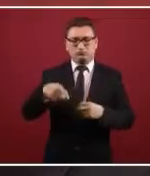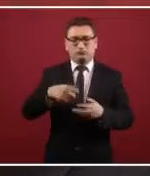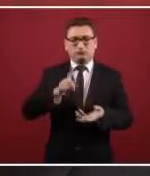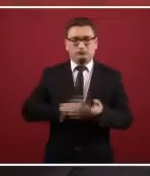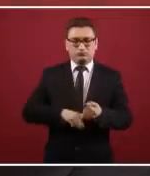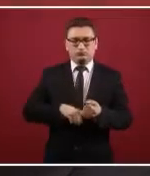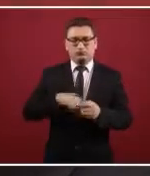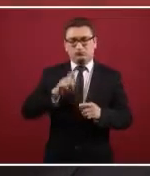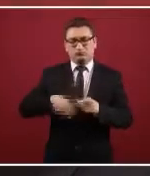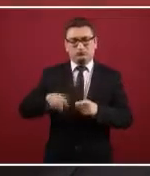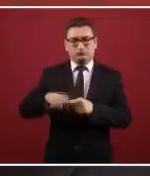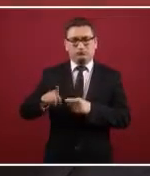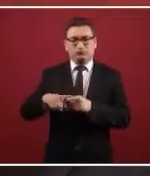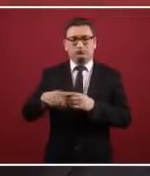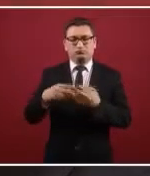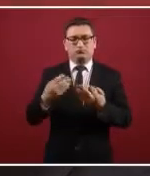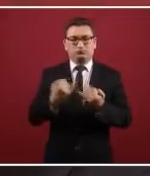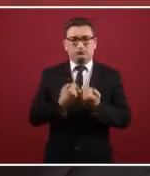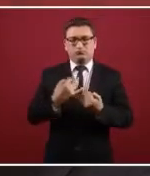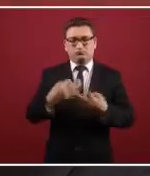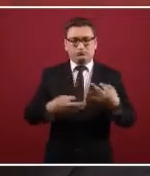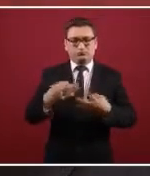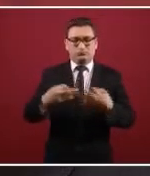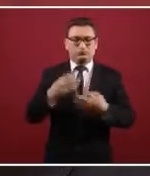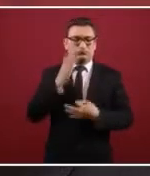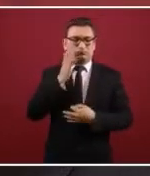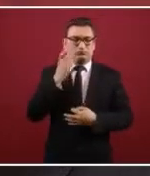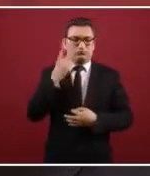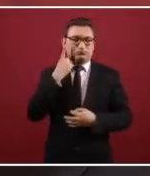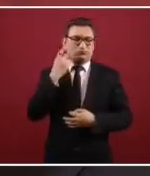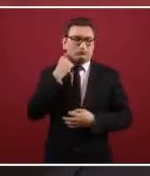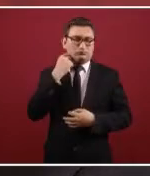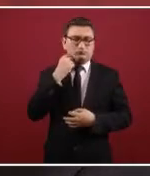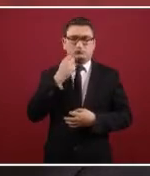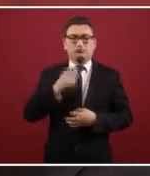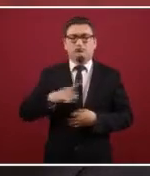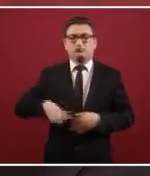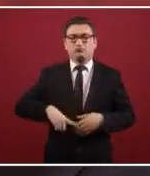corrupción el Poder Judicial, el Poder Legislativo, todo el gobierno,